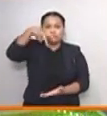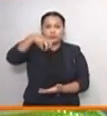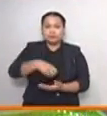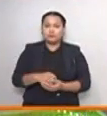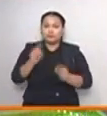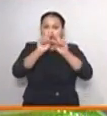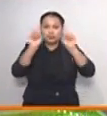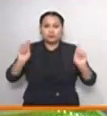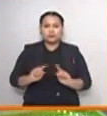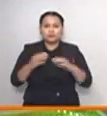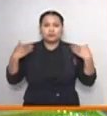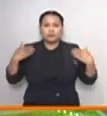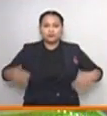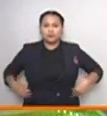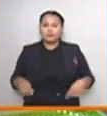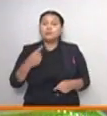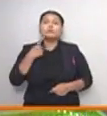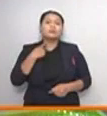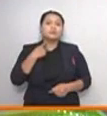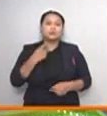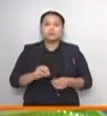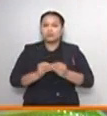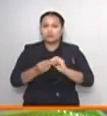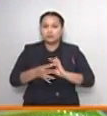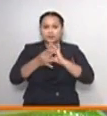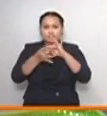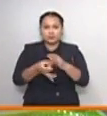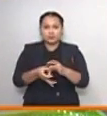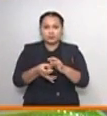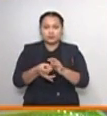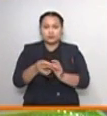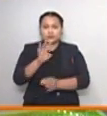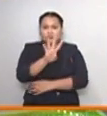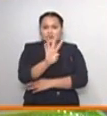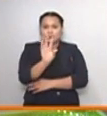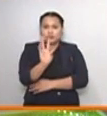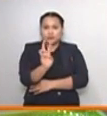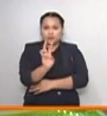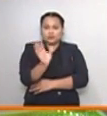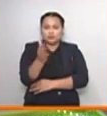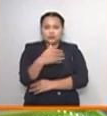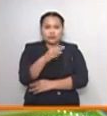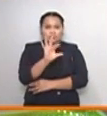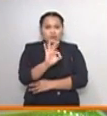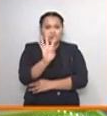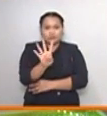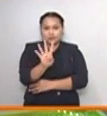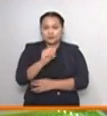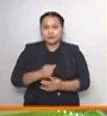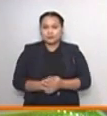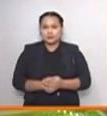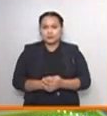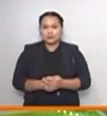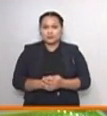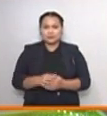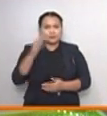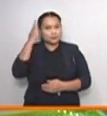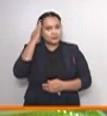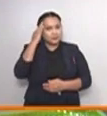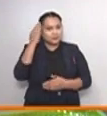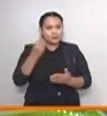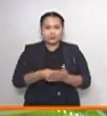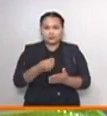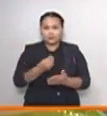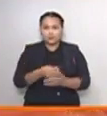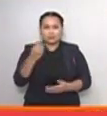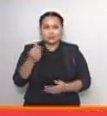cuerpo representado por el cuello, otros números relacionados son el 46 y 94. A continuación vamos a aumentar su